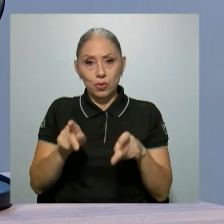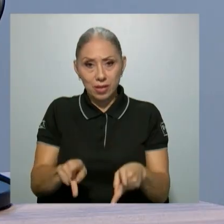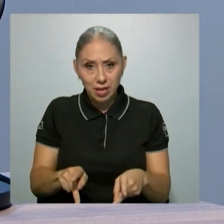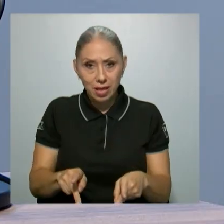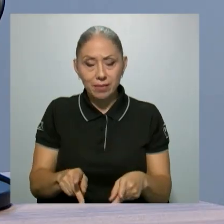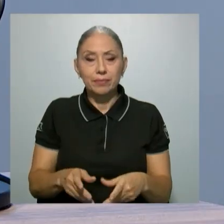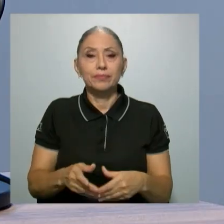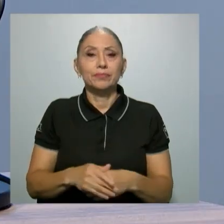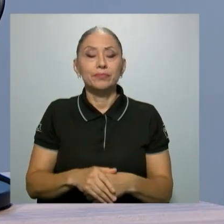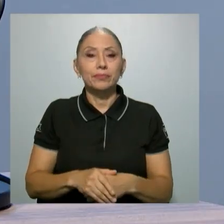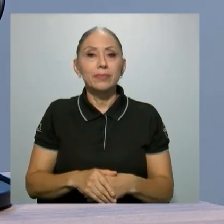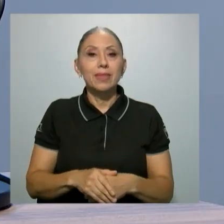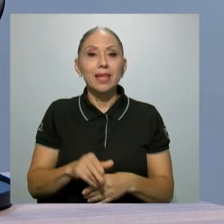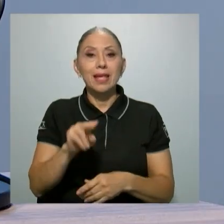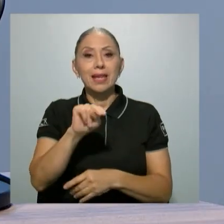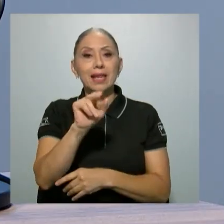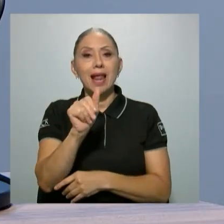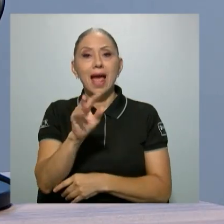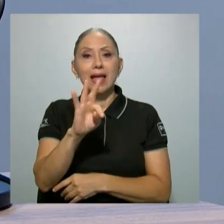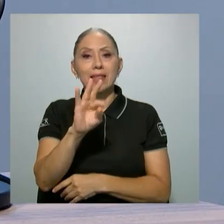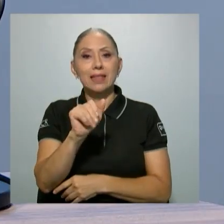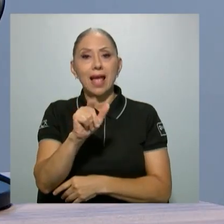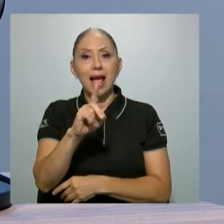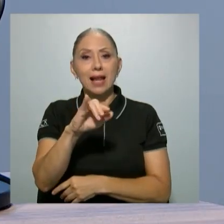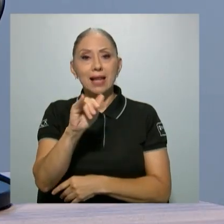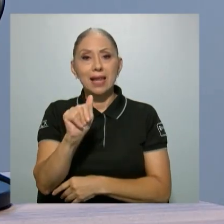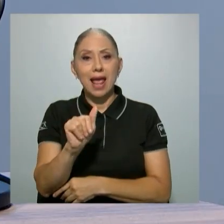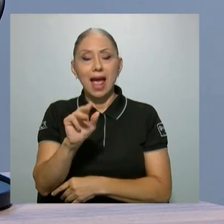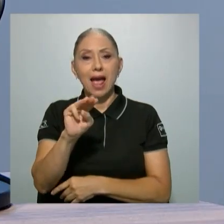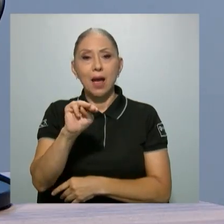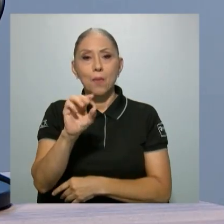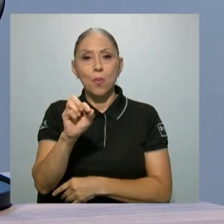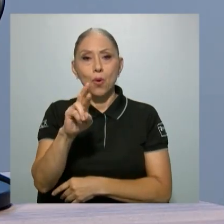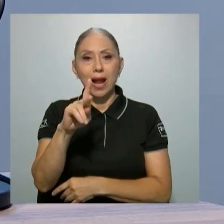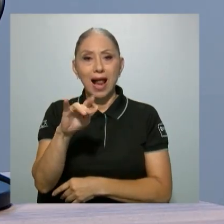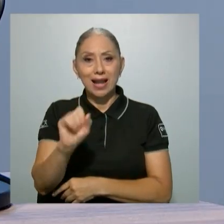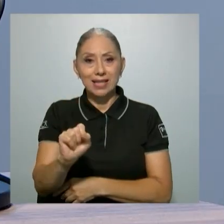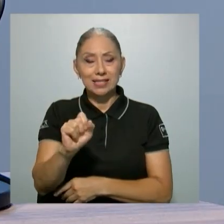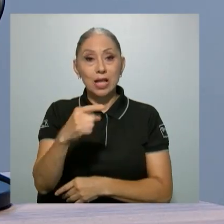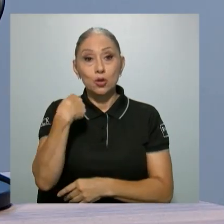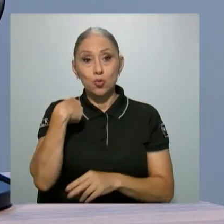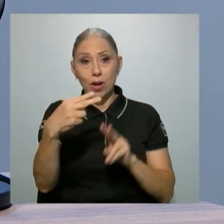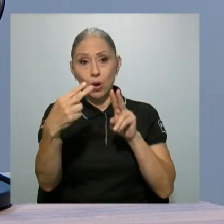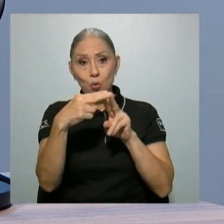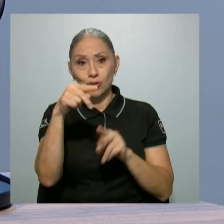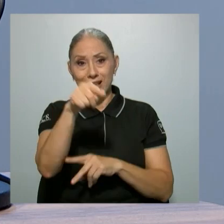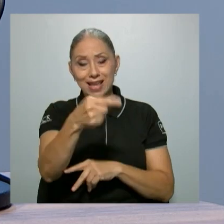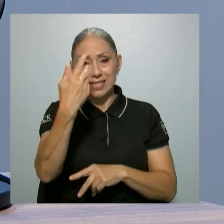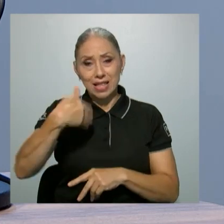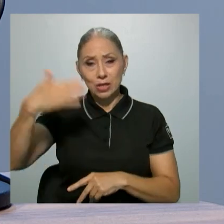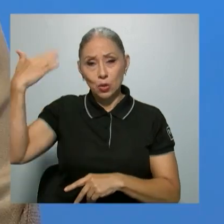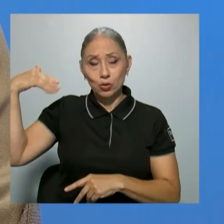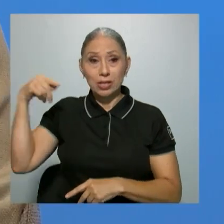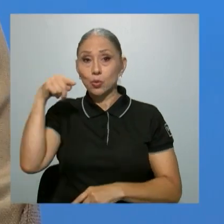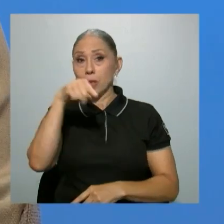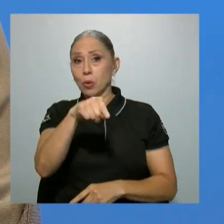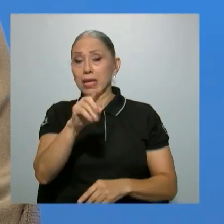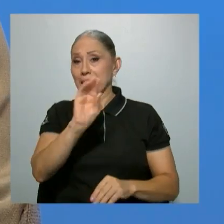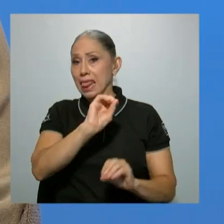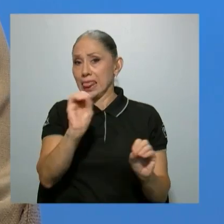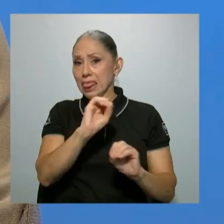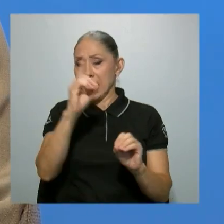espacio. Y Natalia Morales la conocí entonces cuando ella no se imaginaba que